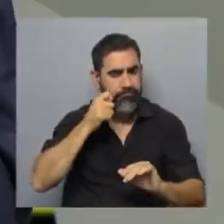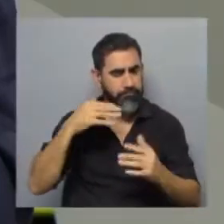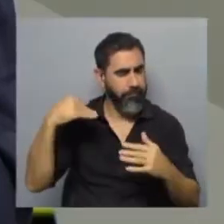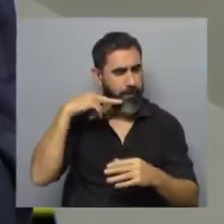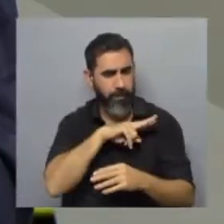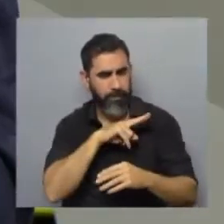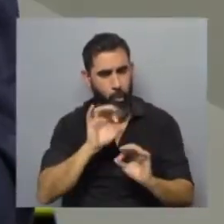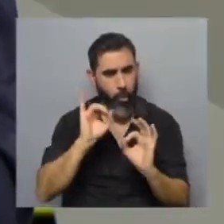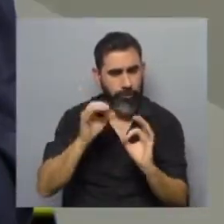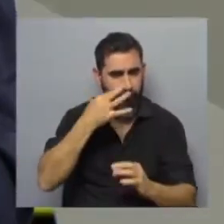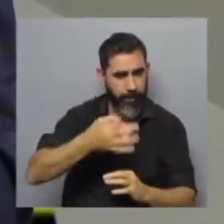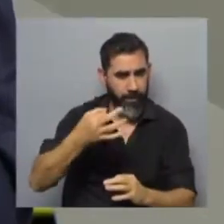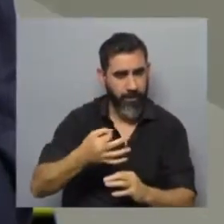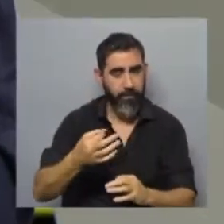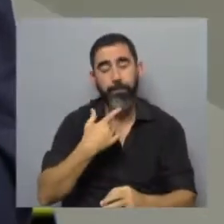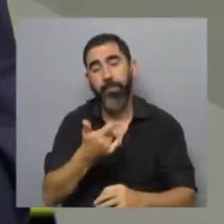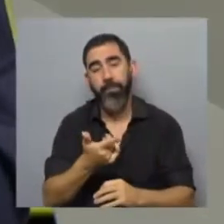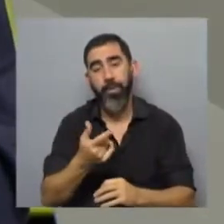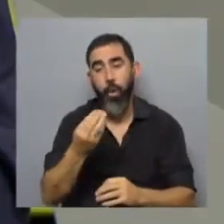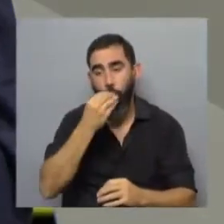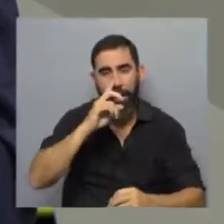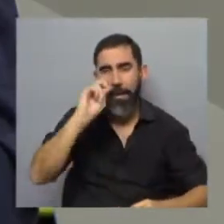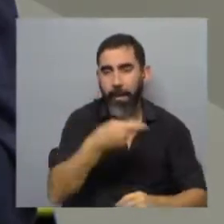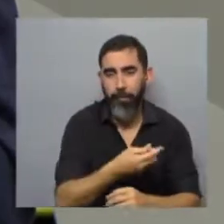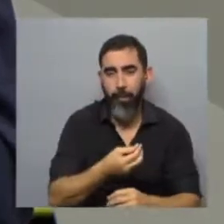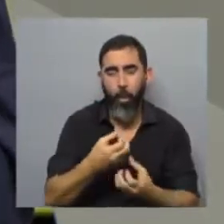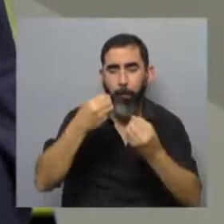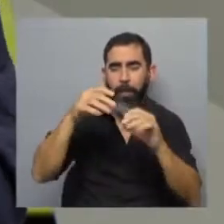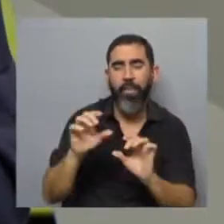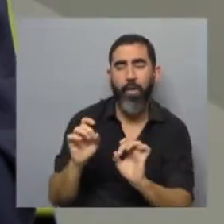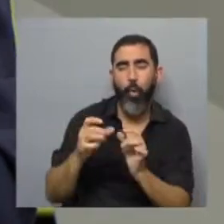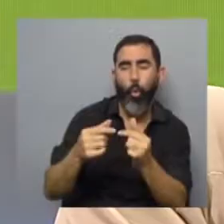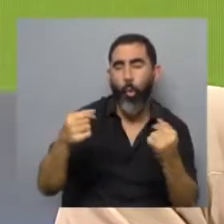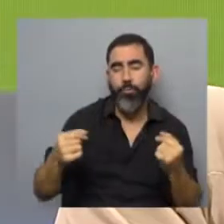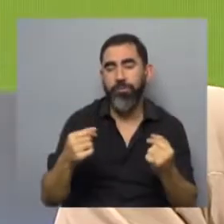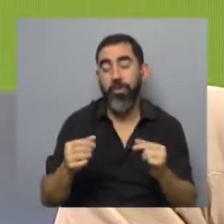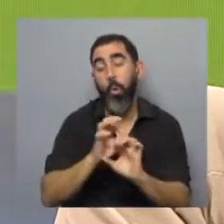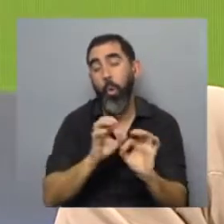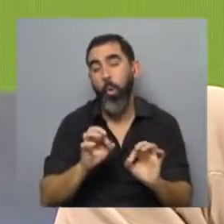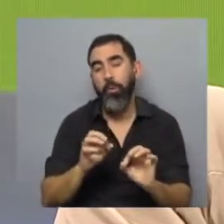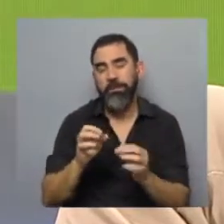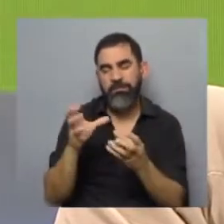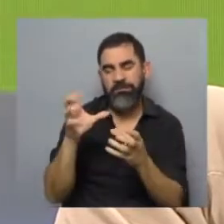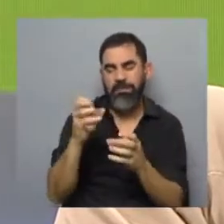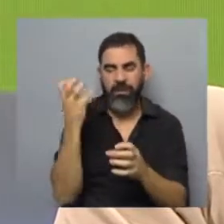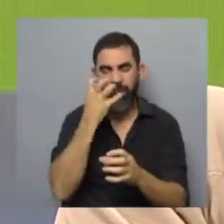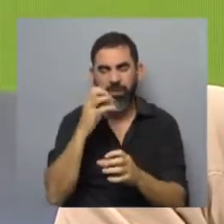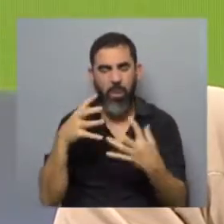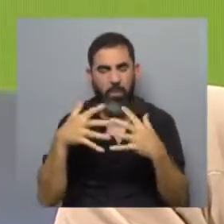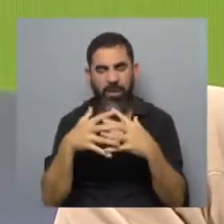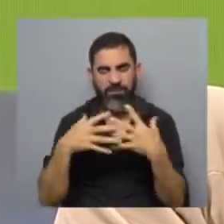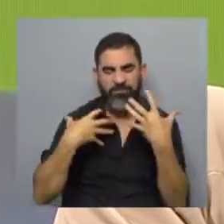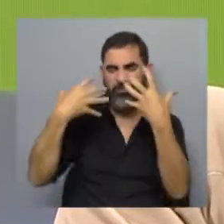Claro, eso también hay mucho de eso, ¿no? Así, bueno, lo tenés que comer rápido porque si no pierde las vitaminas y eso, todo eso. O porque sí. Está magullado, sí. No lo compro. Sí.